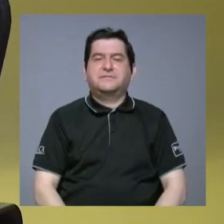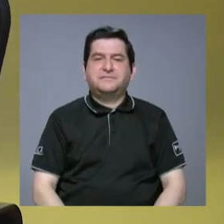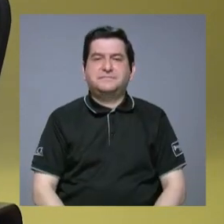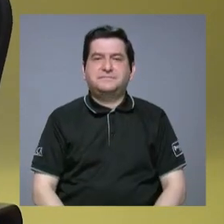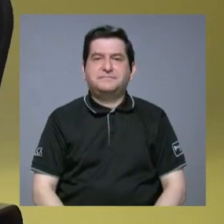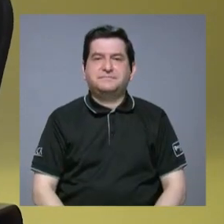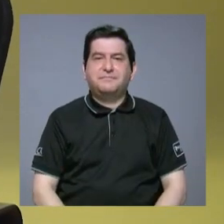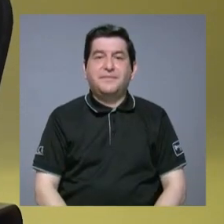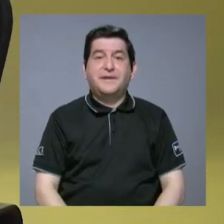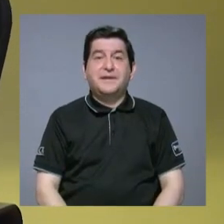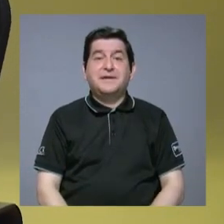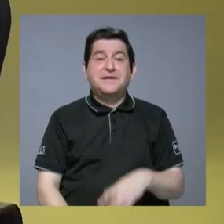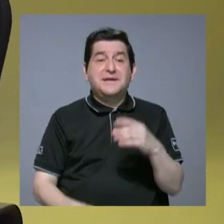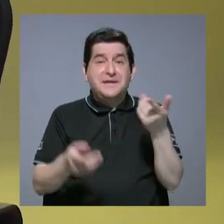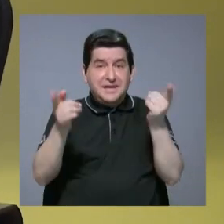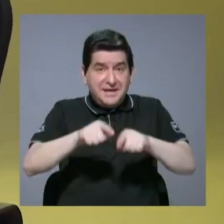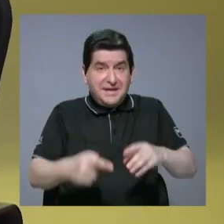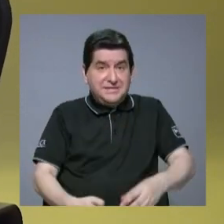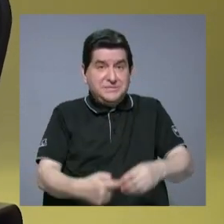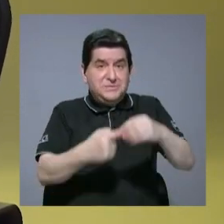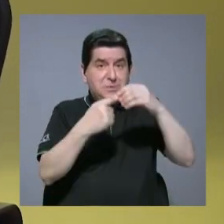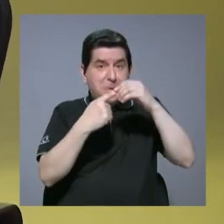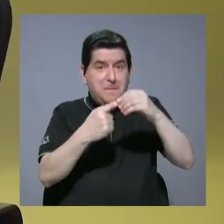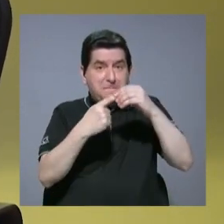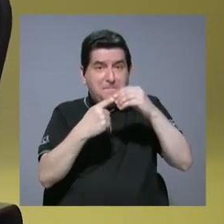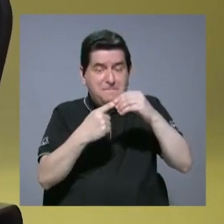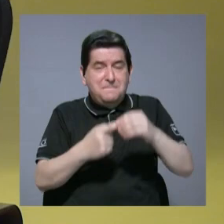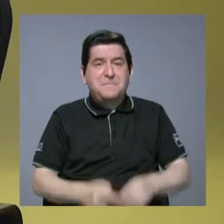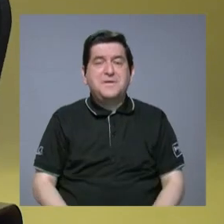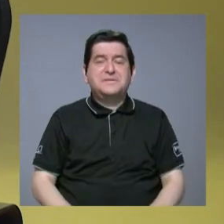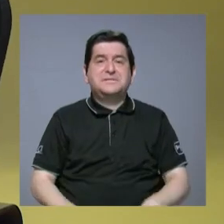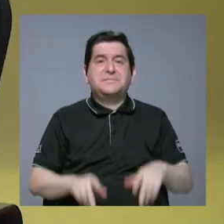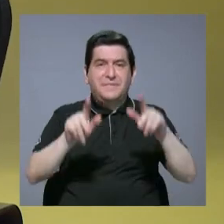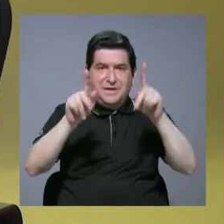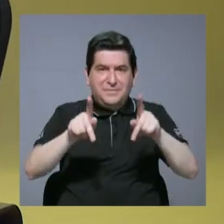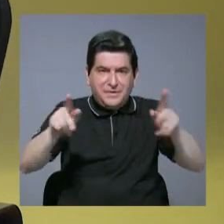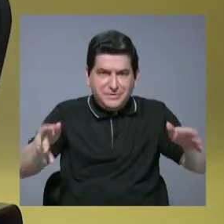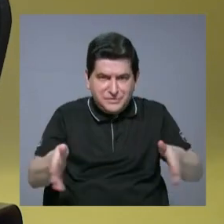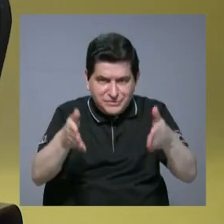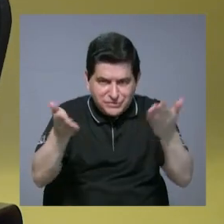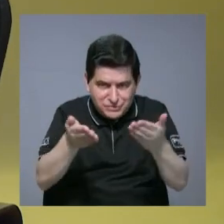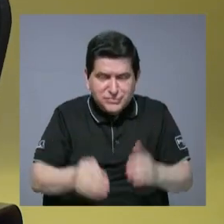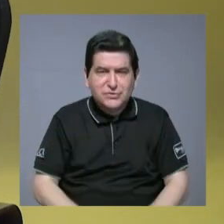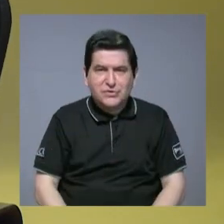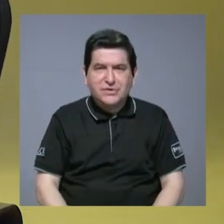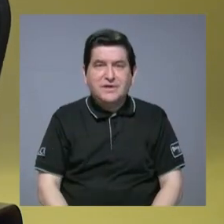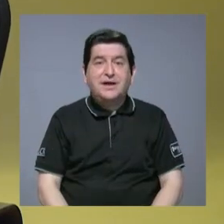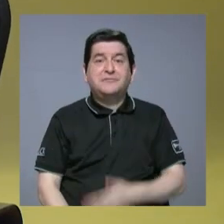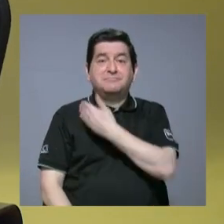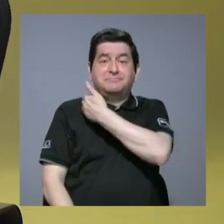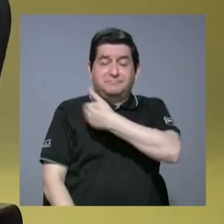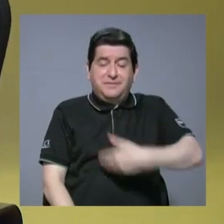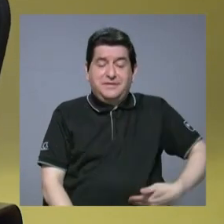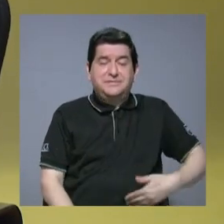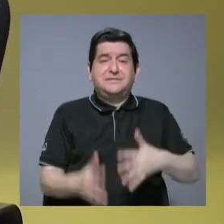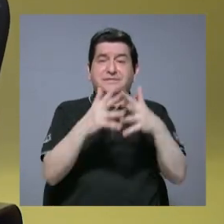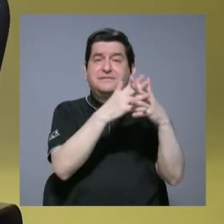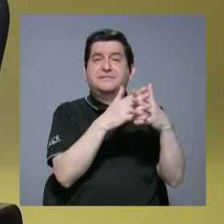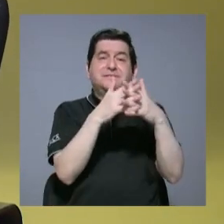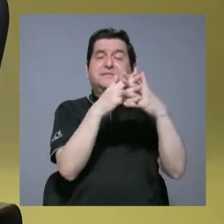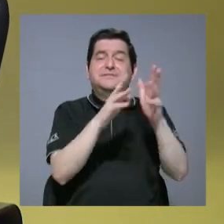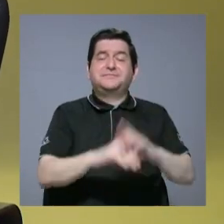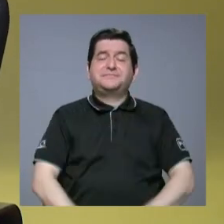fue el principal articulador y estimulador el presidente de Estados